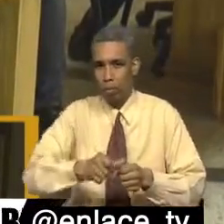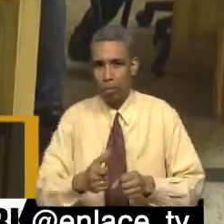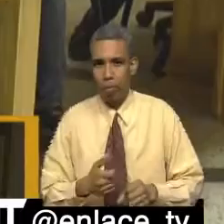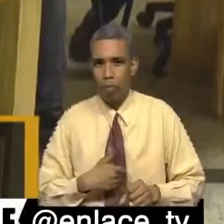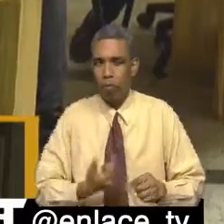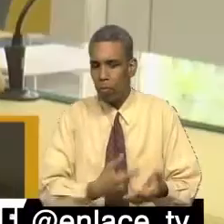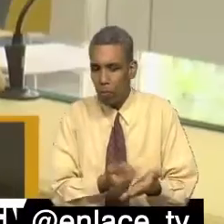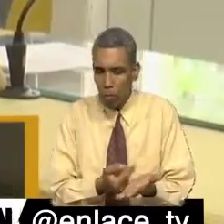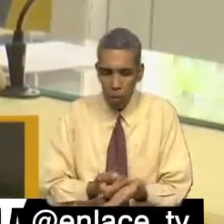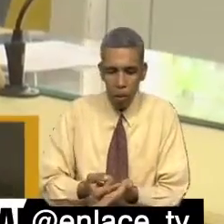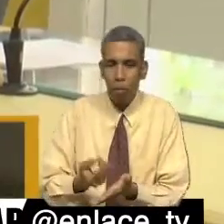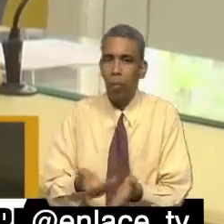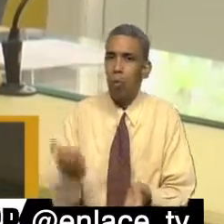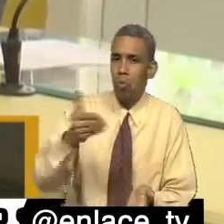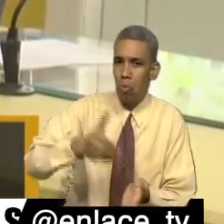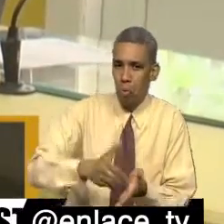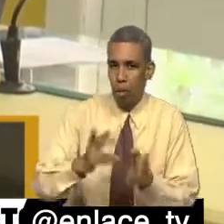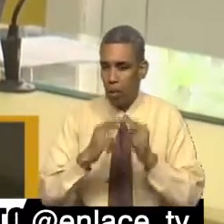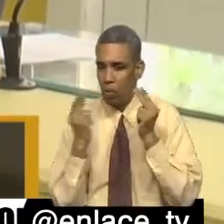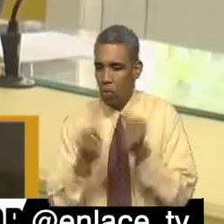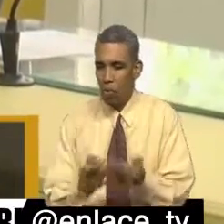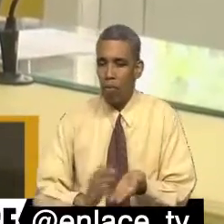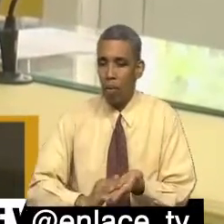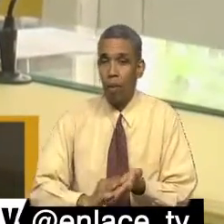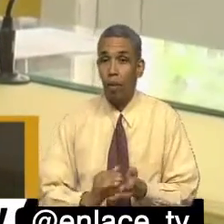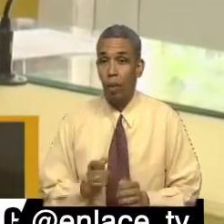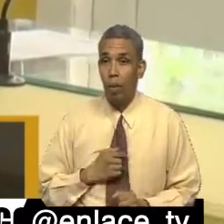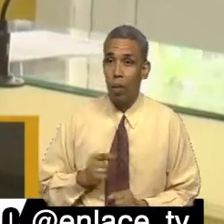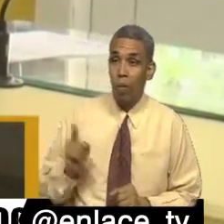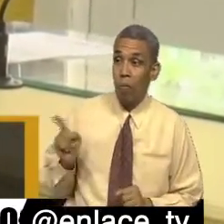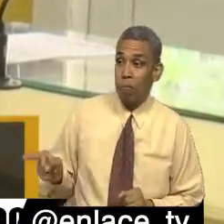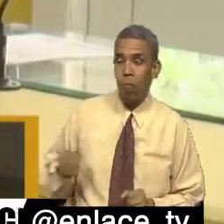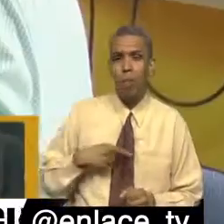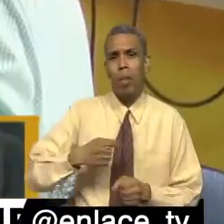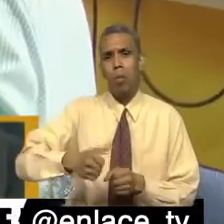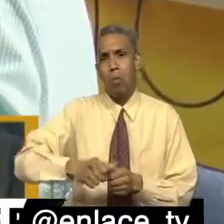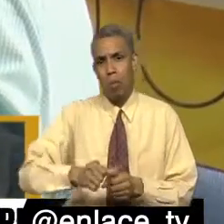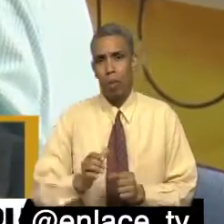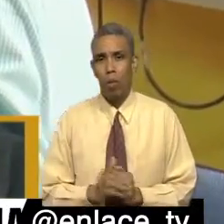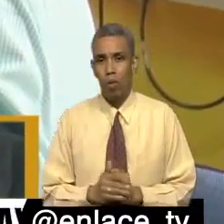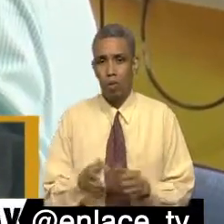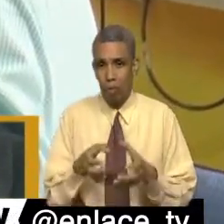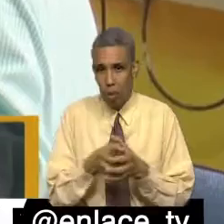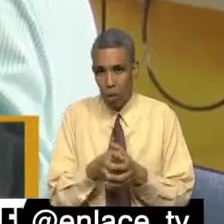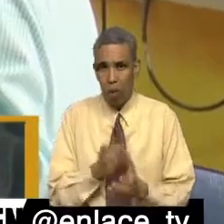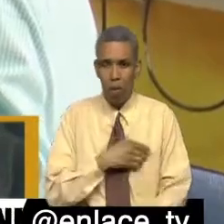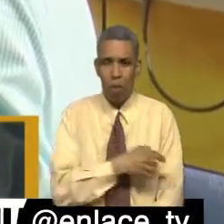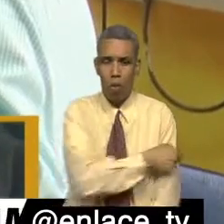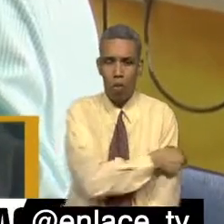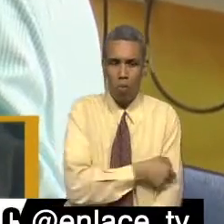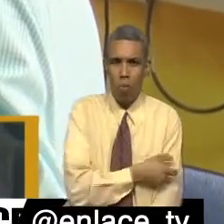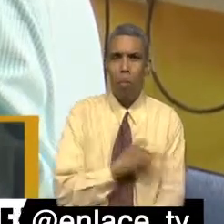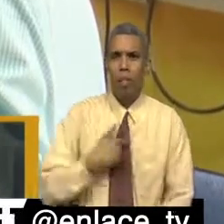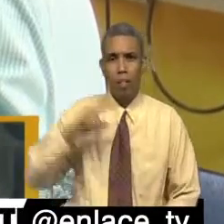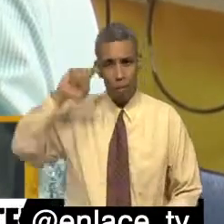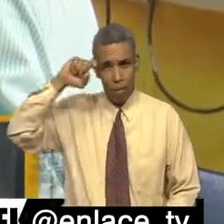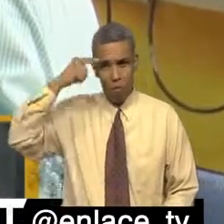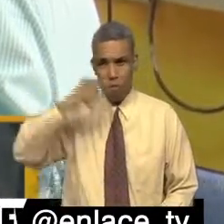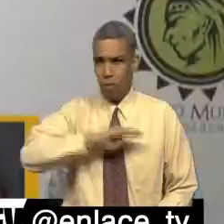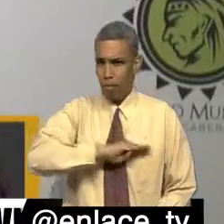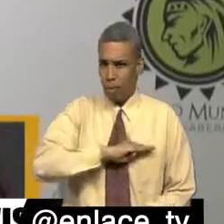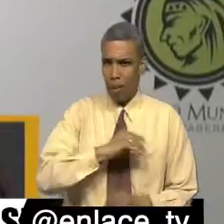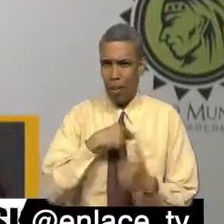estamos dando cumplimiento aquí la norma, hoy tenemos a Ecopetrol, tenemos al Comité Cívico, a la USO, al gobierno, donde